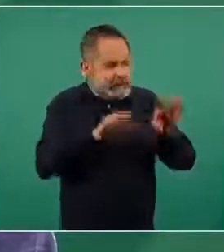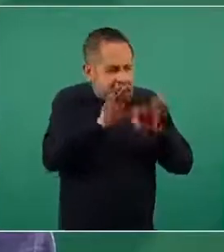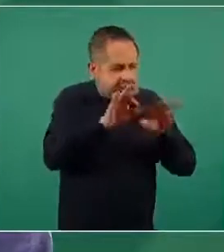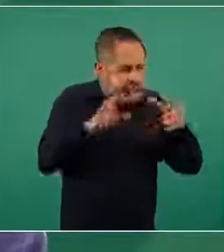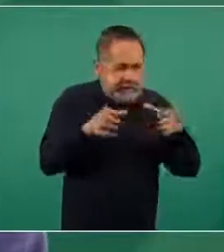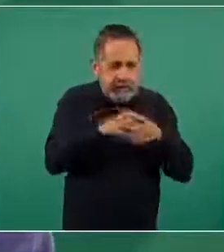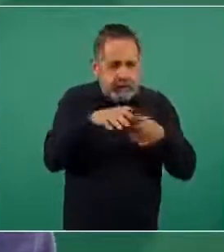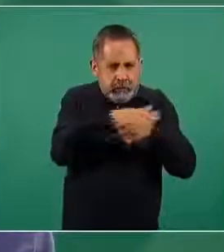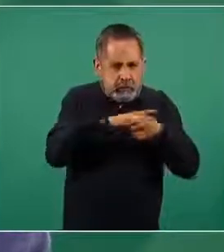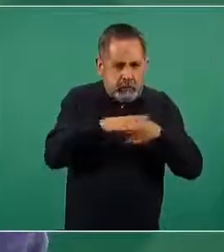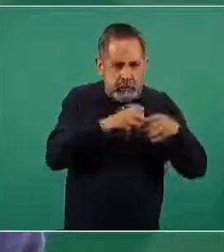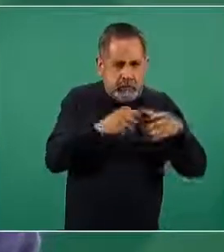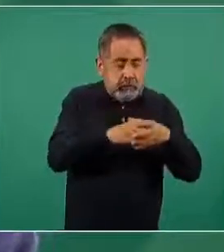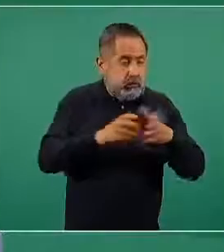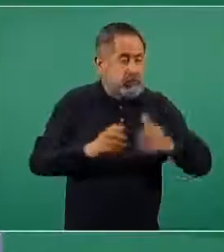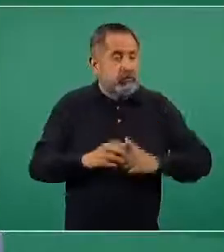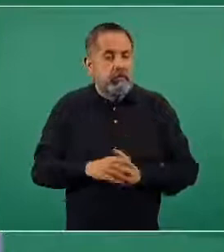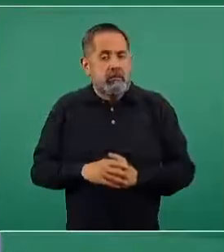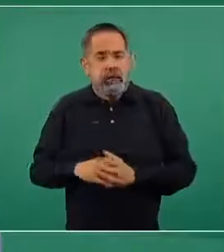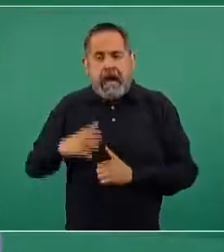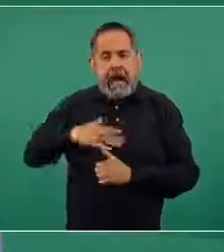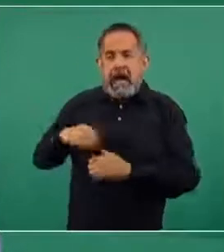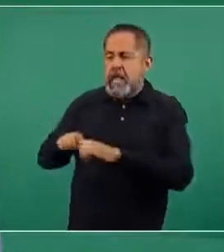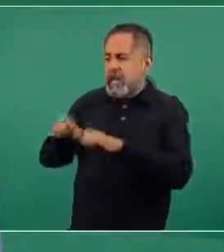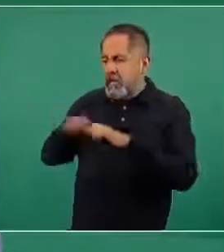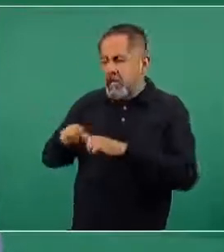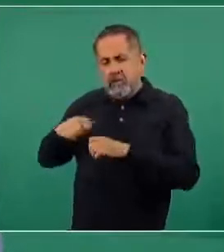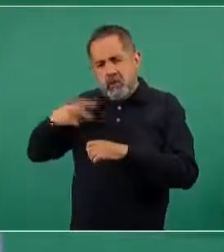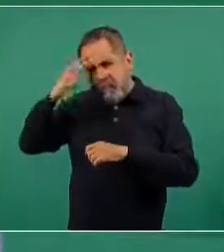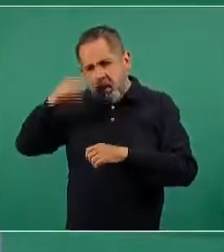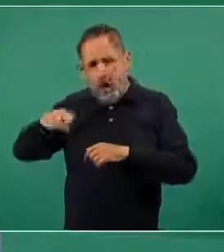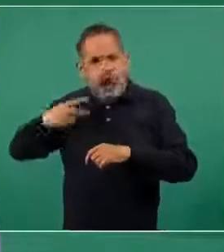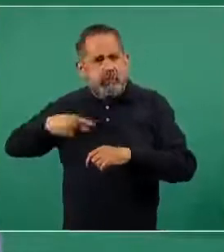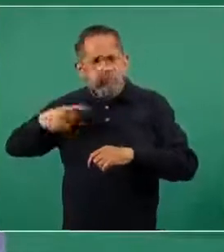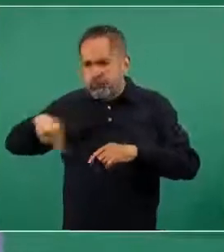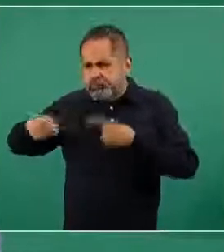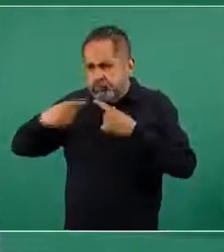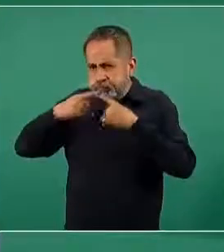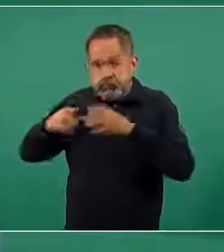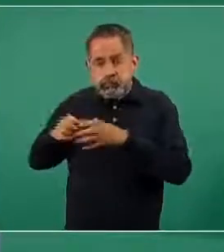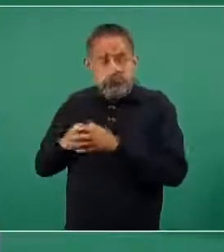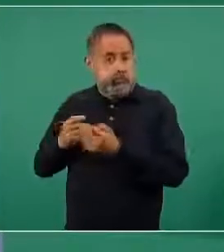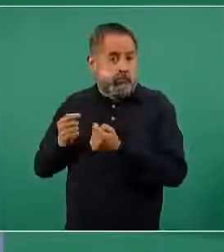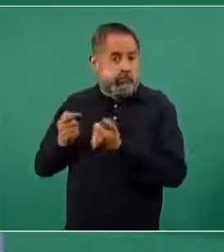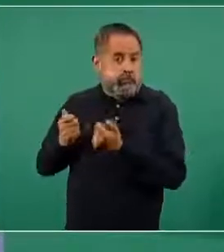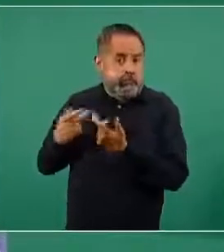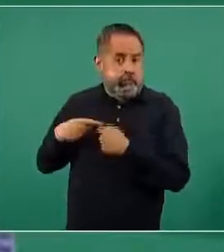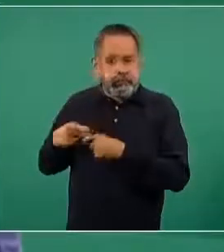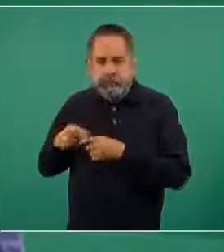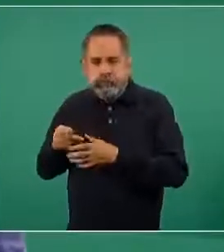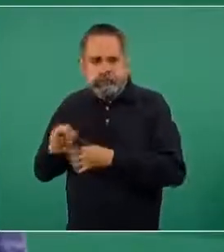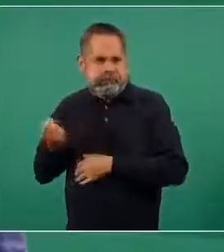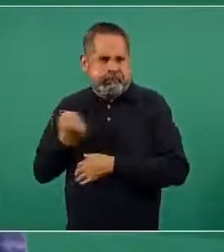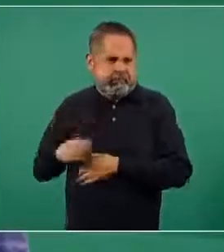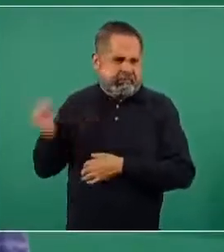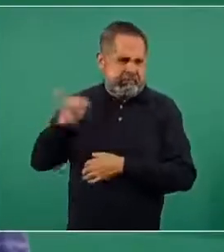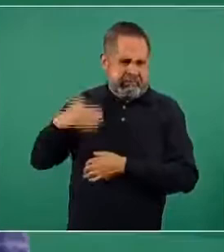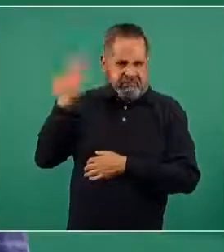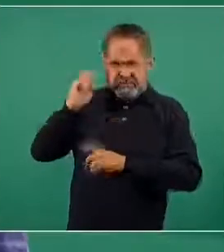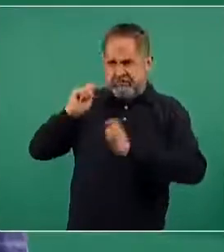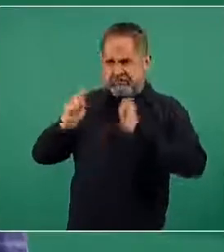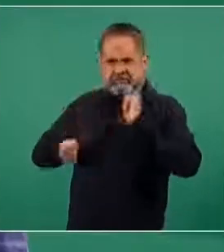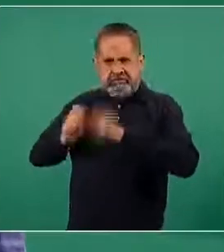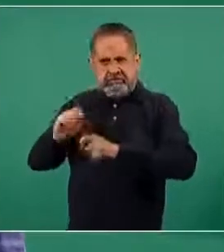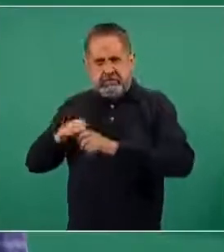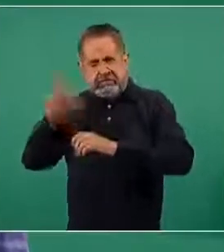investigadoras clínicas. Ahí tenemos un equipo en México, una población pequeña ciertamente, pero muy competente